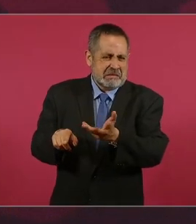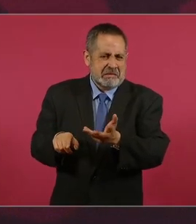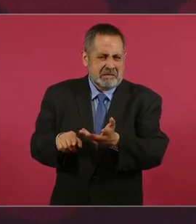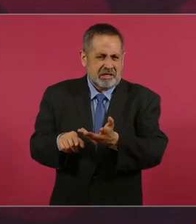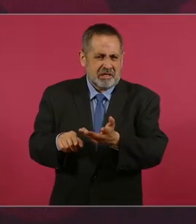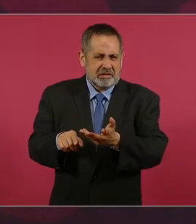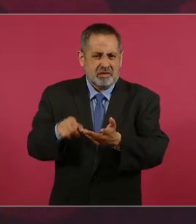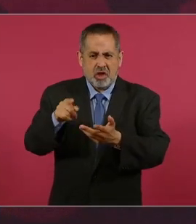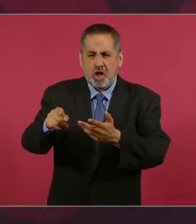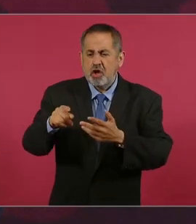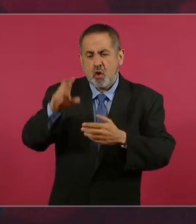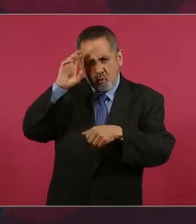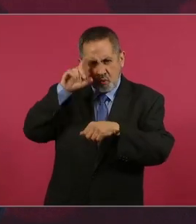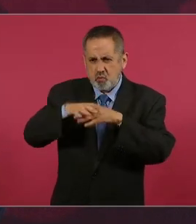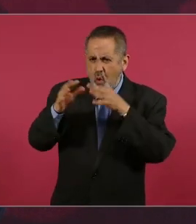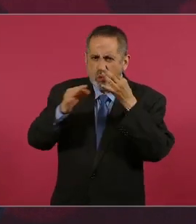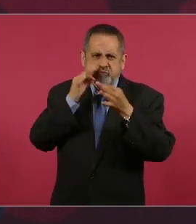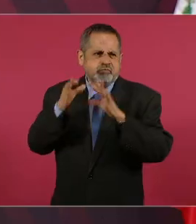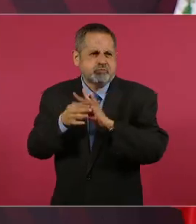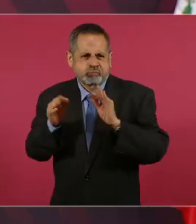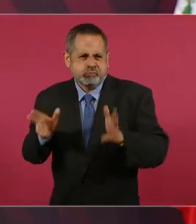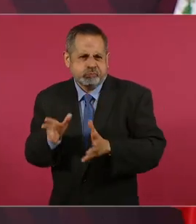que es un promotor cultural de primera,